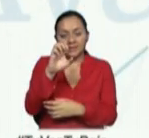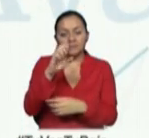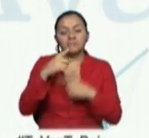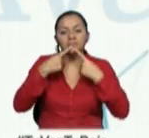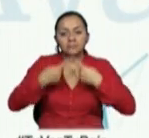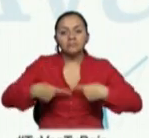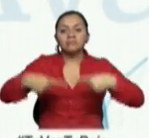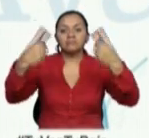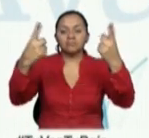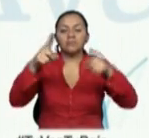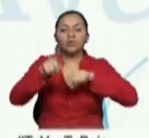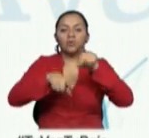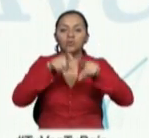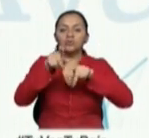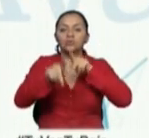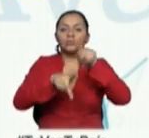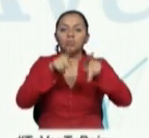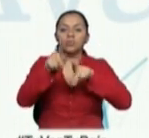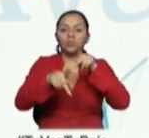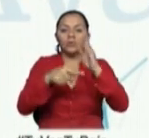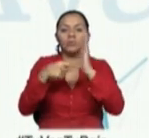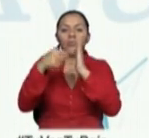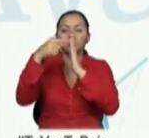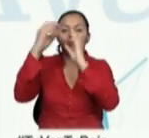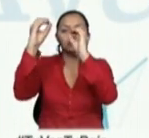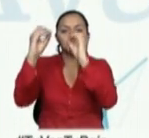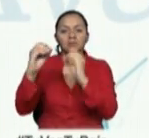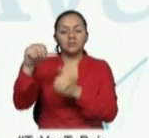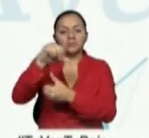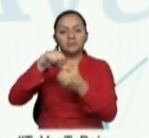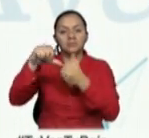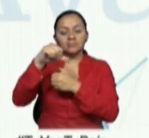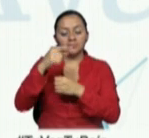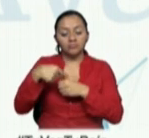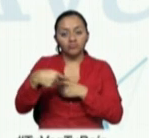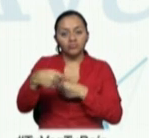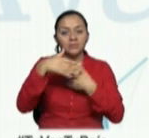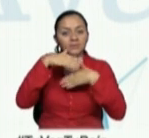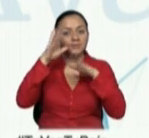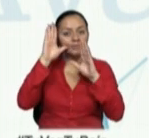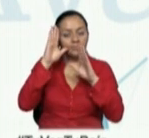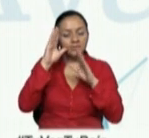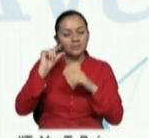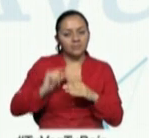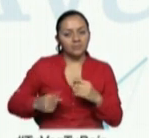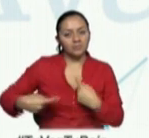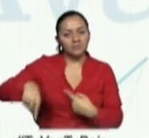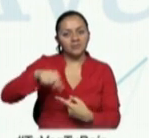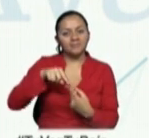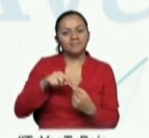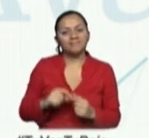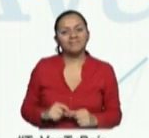convocatoria para la consulta popular sobre paraísos Fiscales al final de este mes los detalles